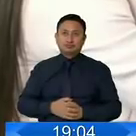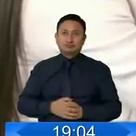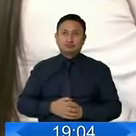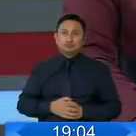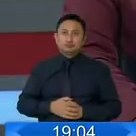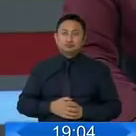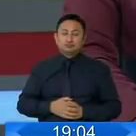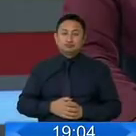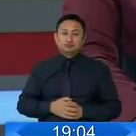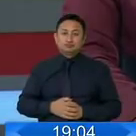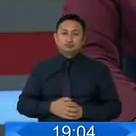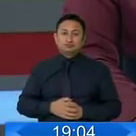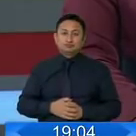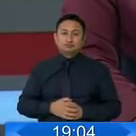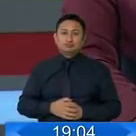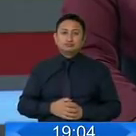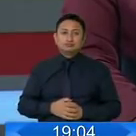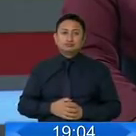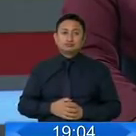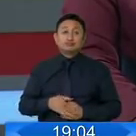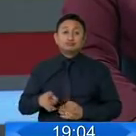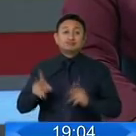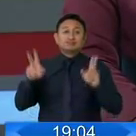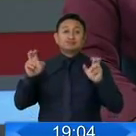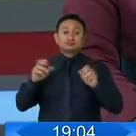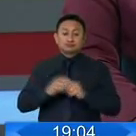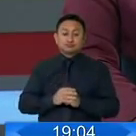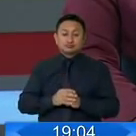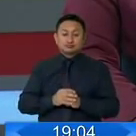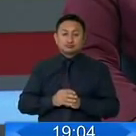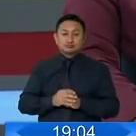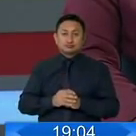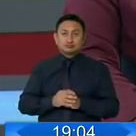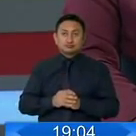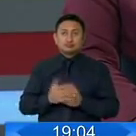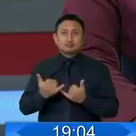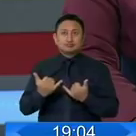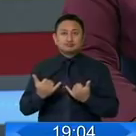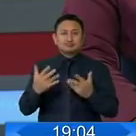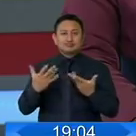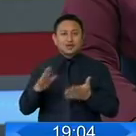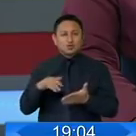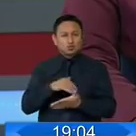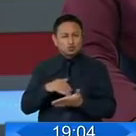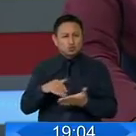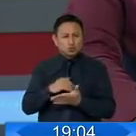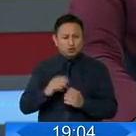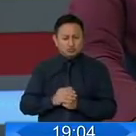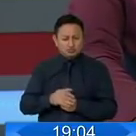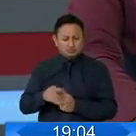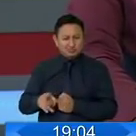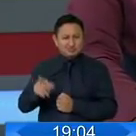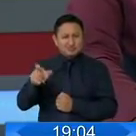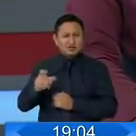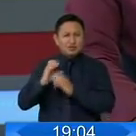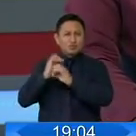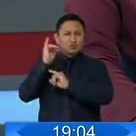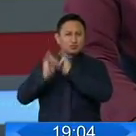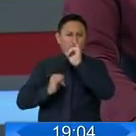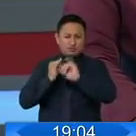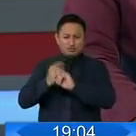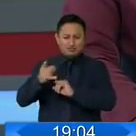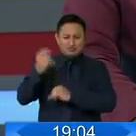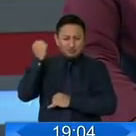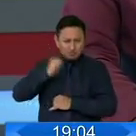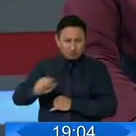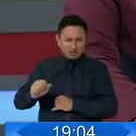Rojas. Además, en ese tema, en circunstancias sospechosas se habría dado el viaje en un bus internacional